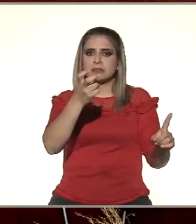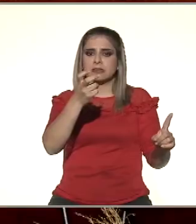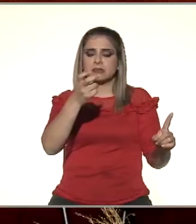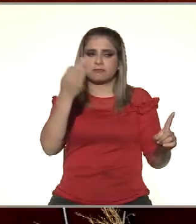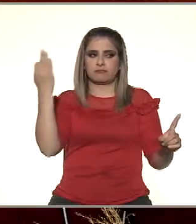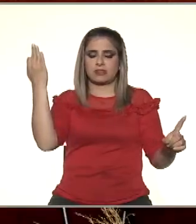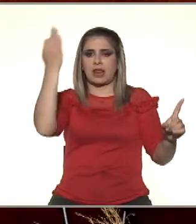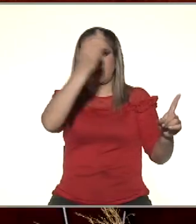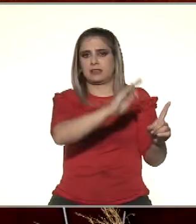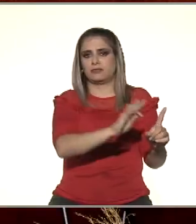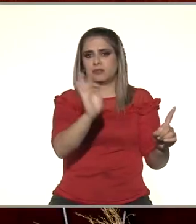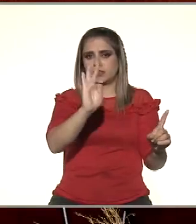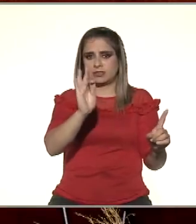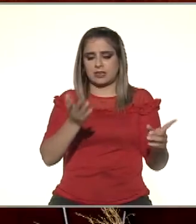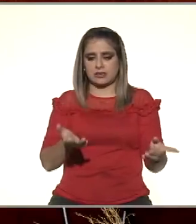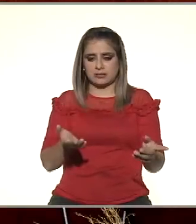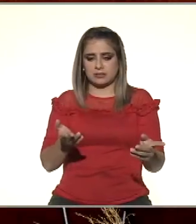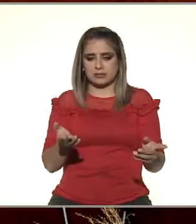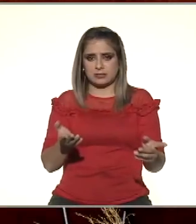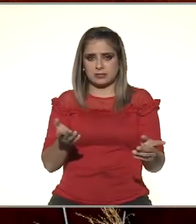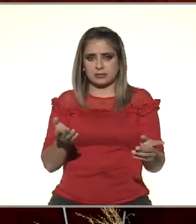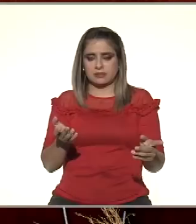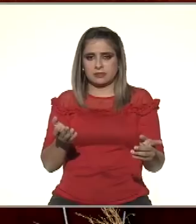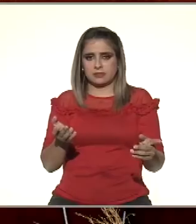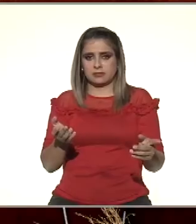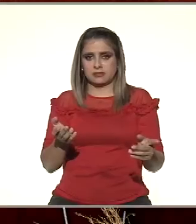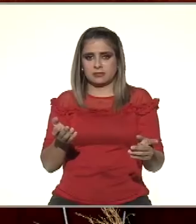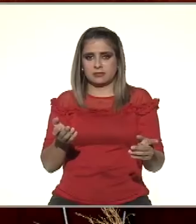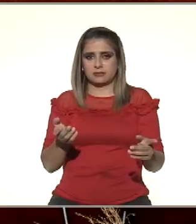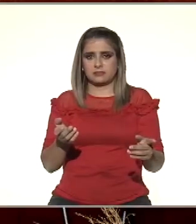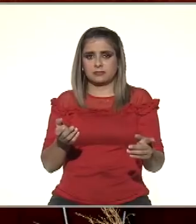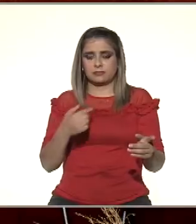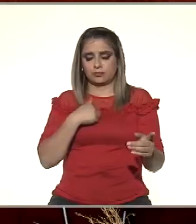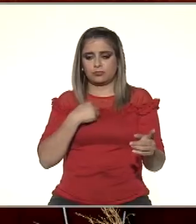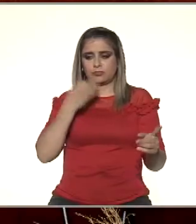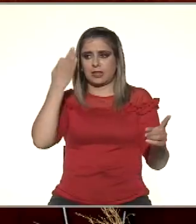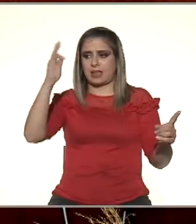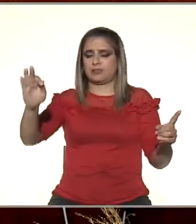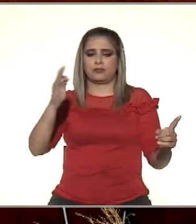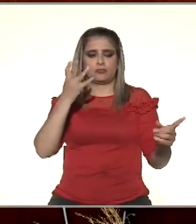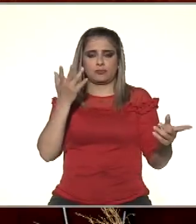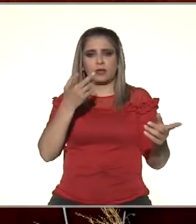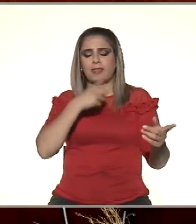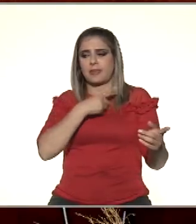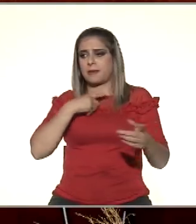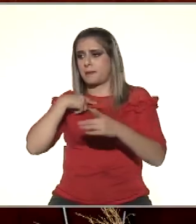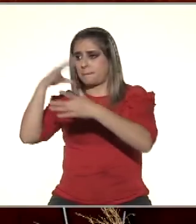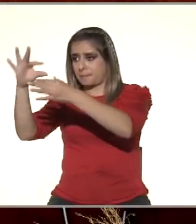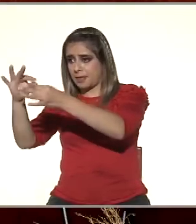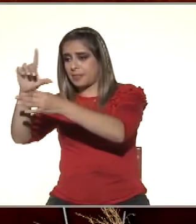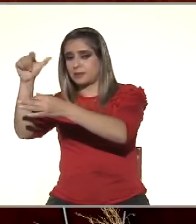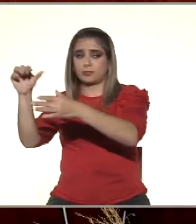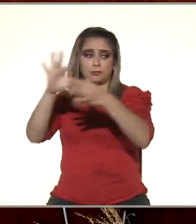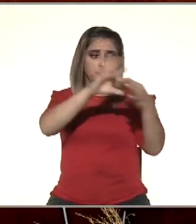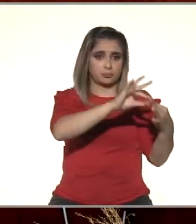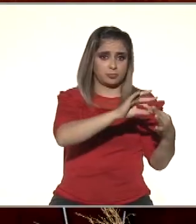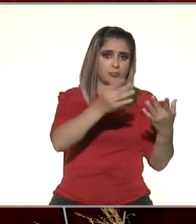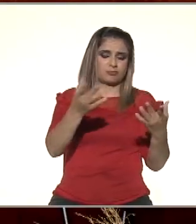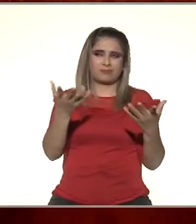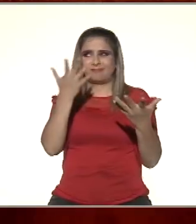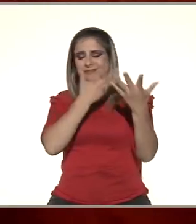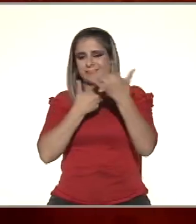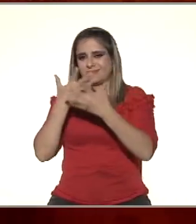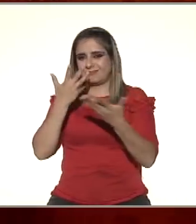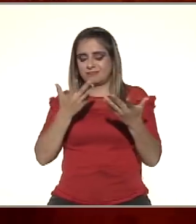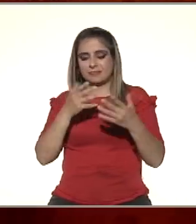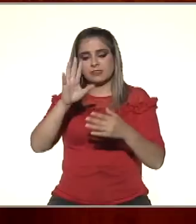habló con la Con el otro. parte infiel. con la parte infiel, ¿no? No Sí. sé, es que es muy complicado. O sea, Así ahorita es. estamos aquí haciendo Son este las Se me historias. ocurre ejercicio.